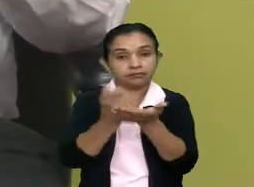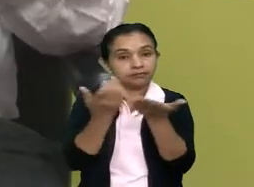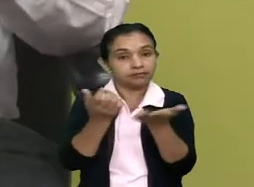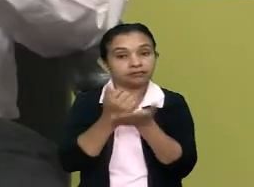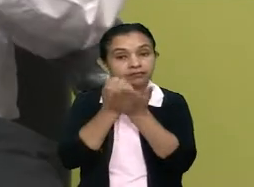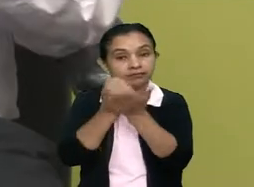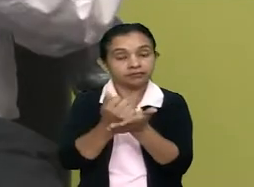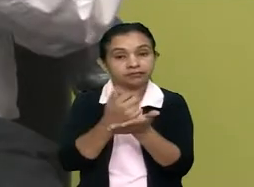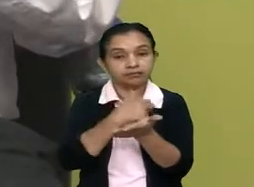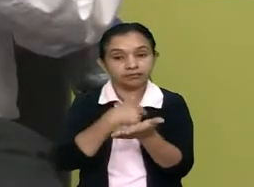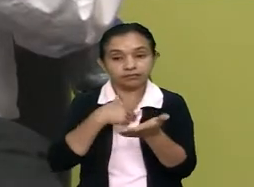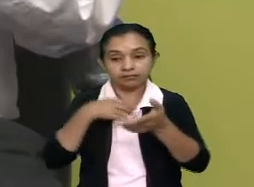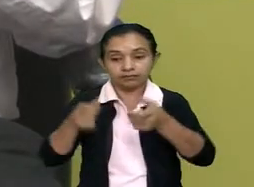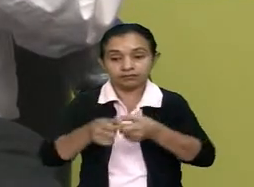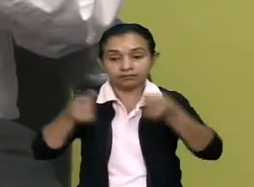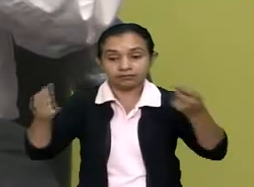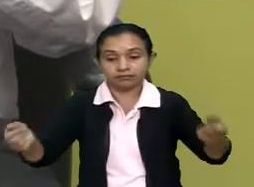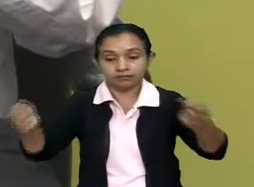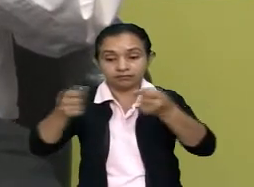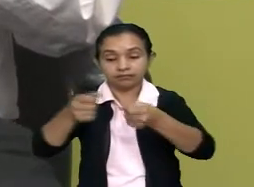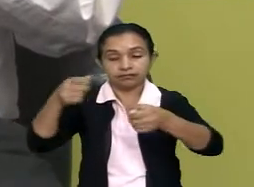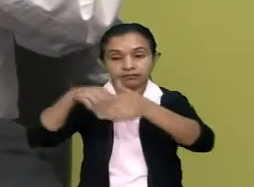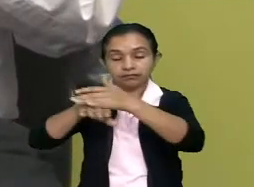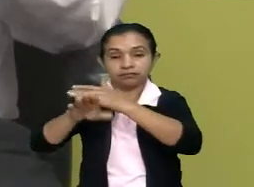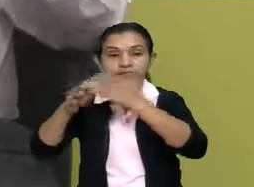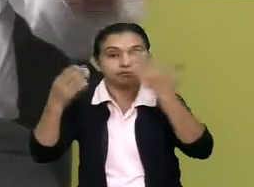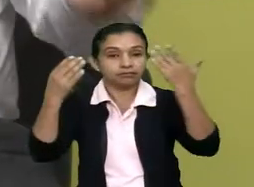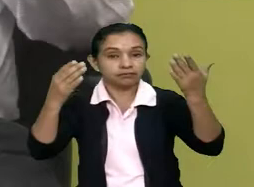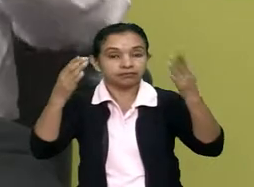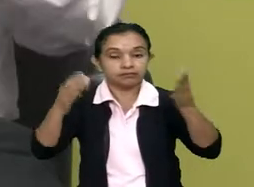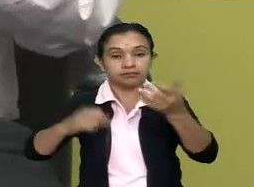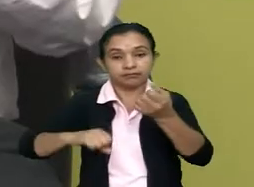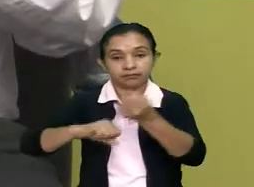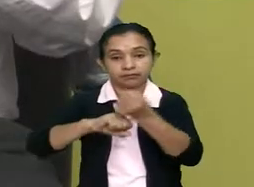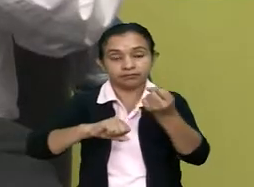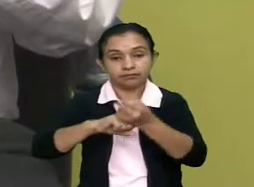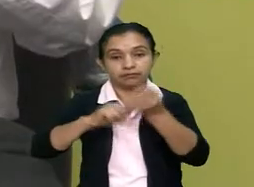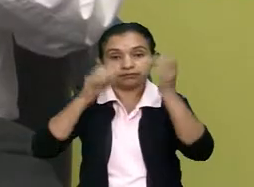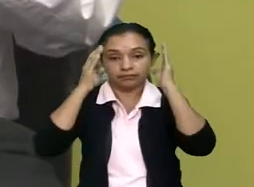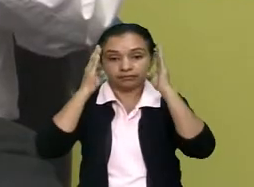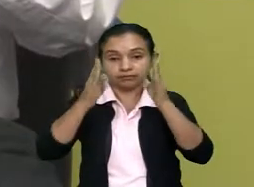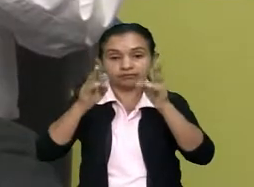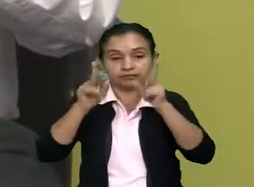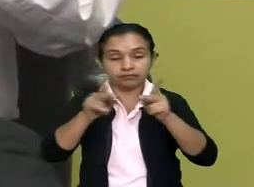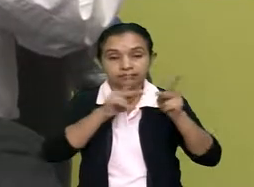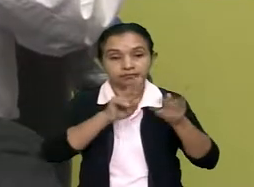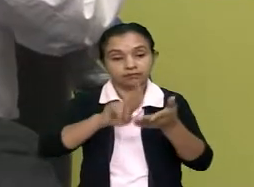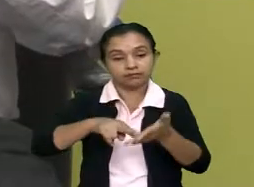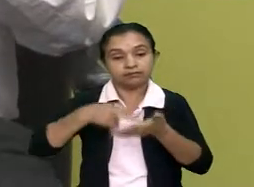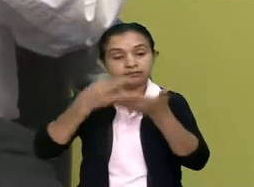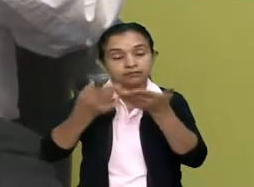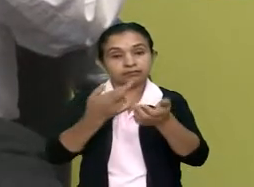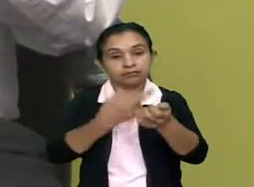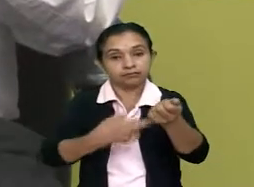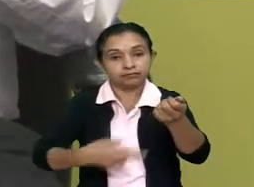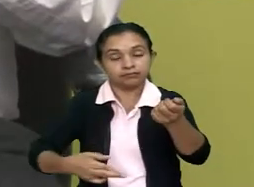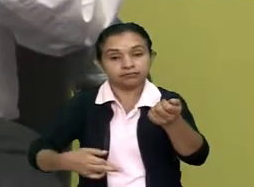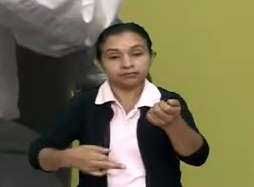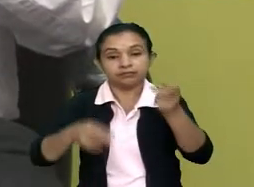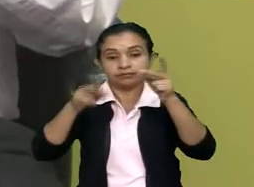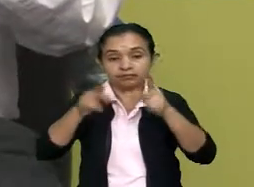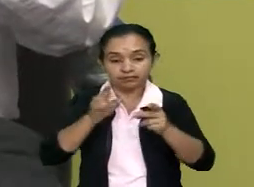instalar las cosas a bajarlas a subir las del vehículo y apoyarla la atención a lo donante igualmente tendremos personal de